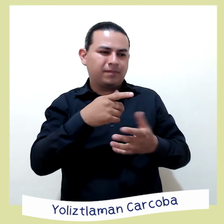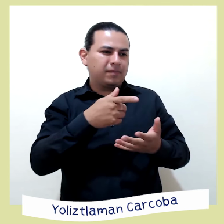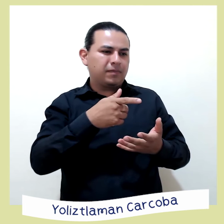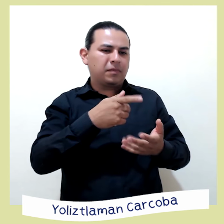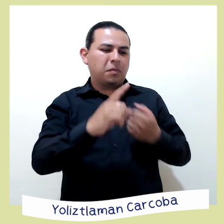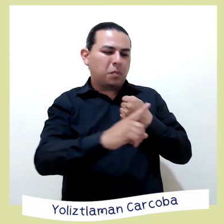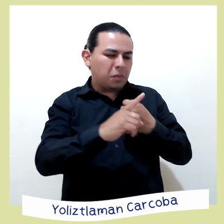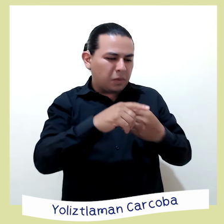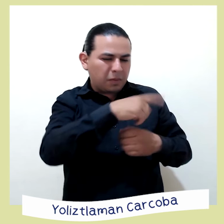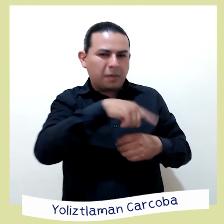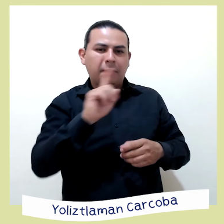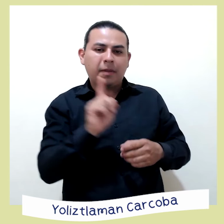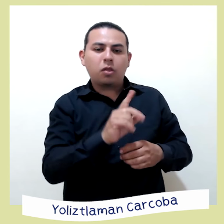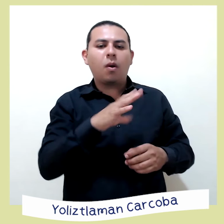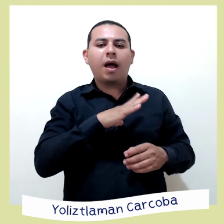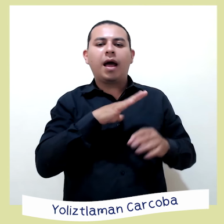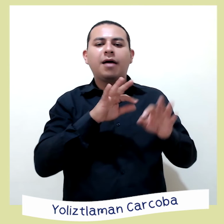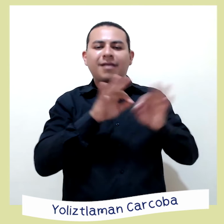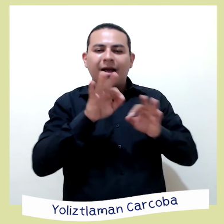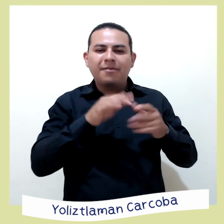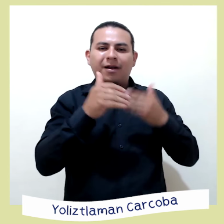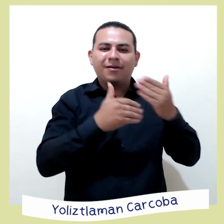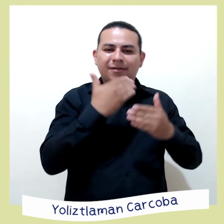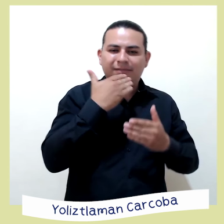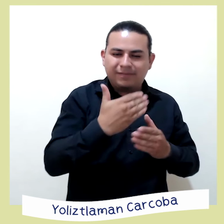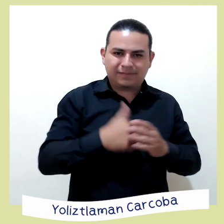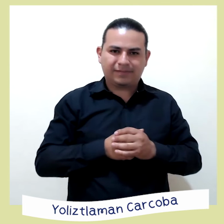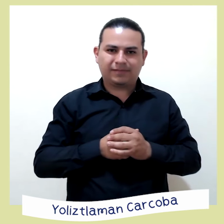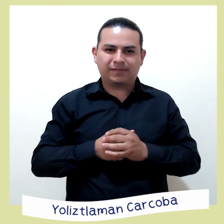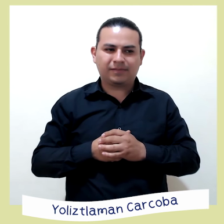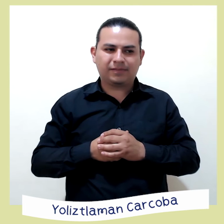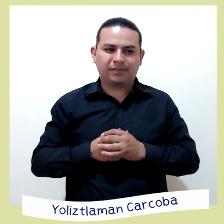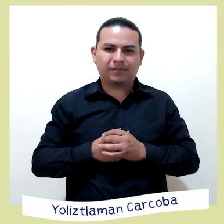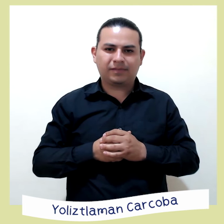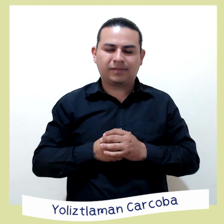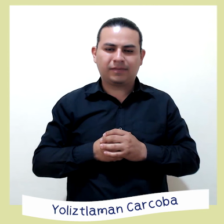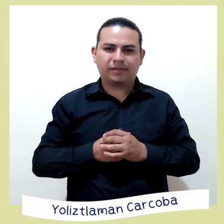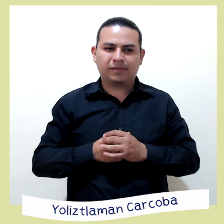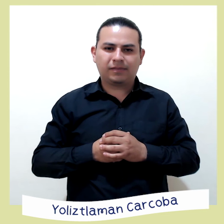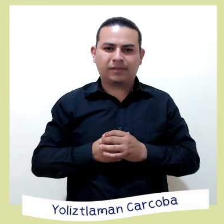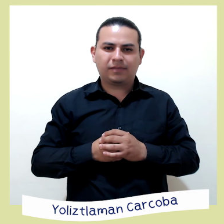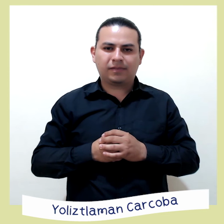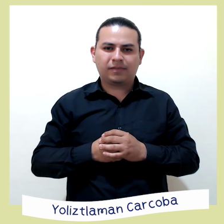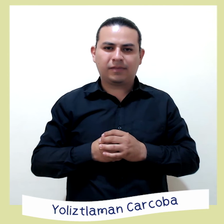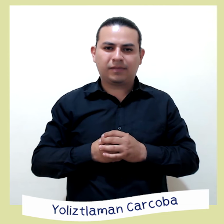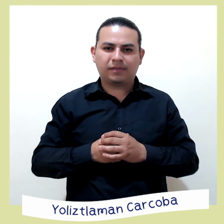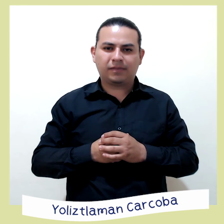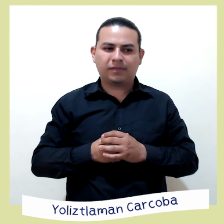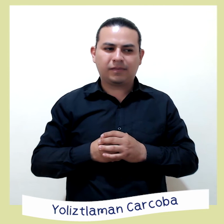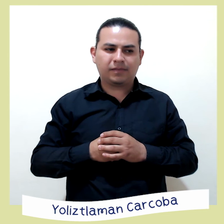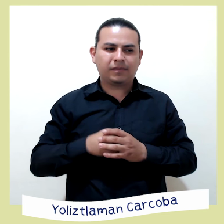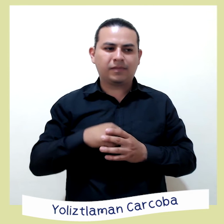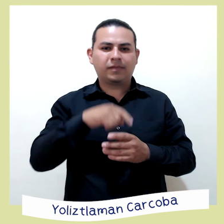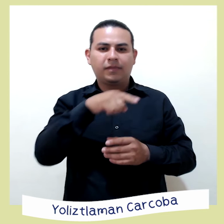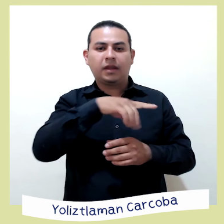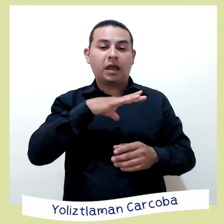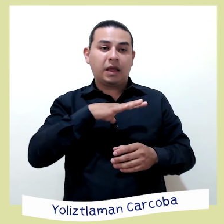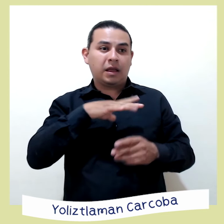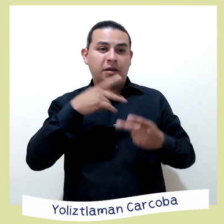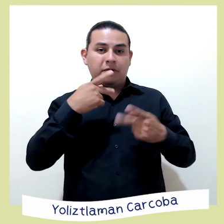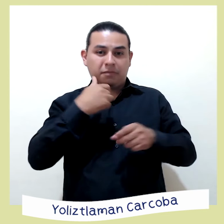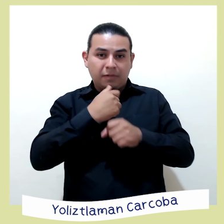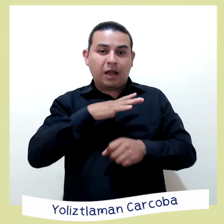enfermedades, pues sí, dependiendo de la condición en que hayan vivido o hayamos vivido. Yo ahorita, por ejemplo, pues